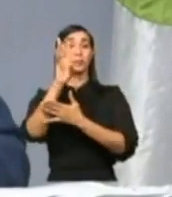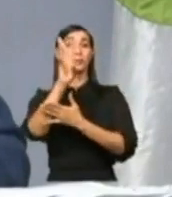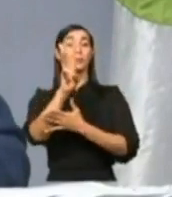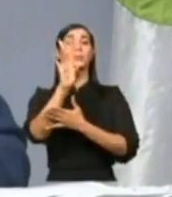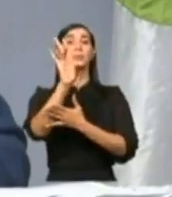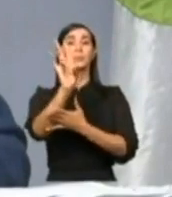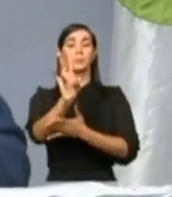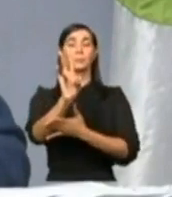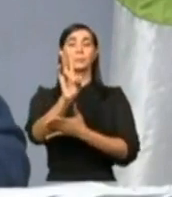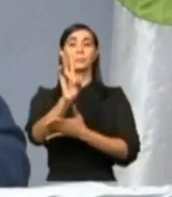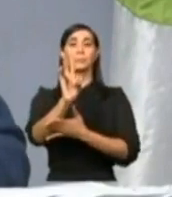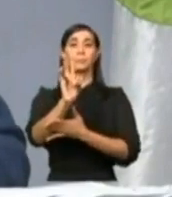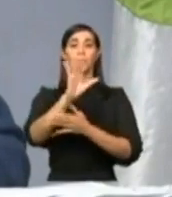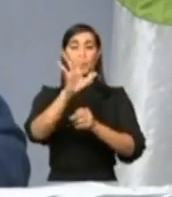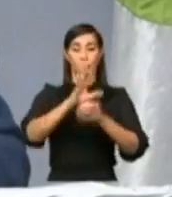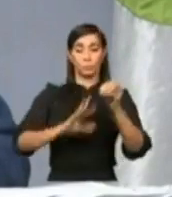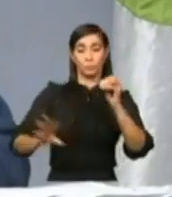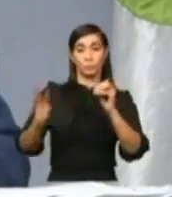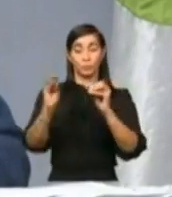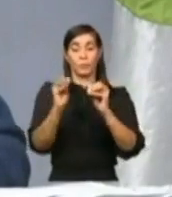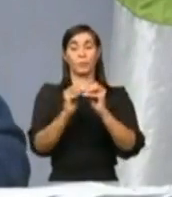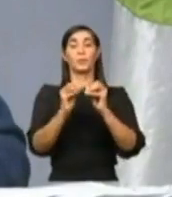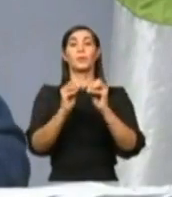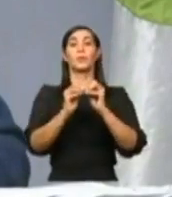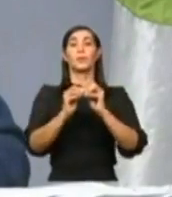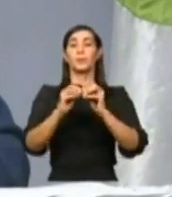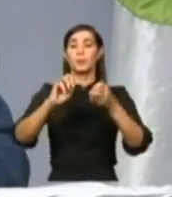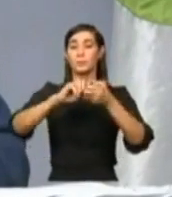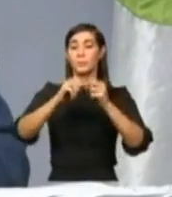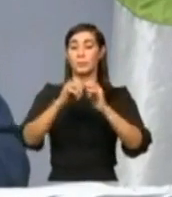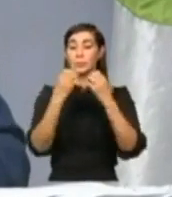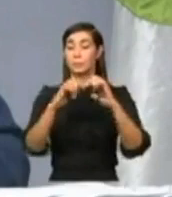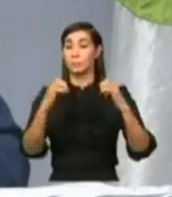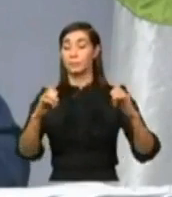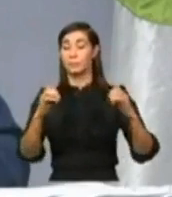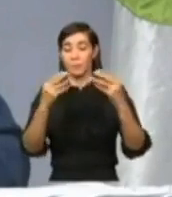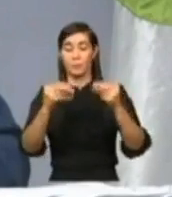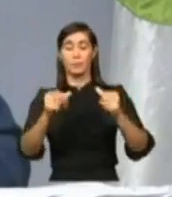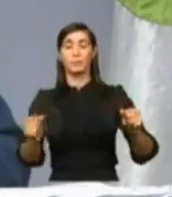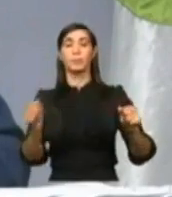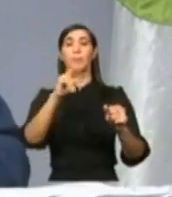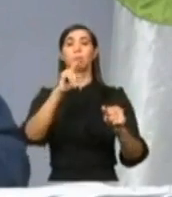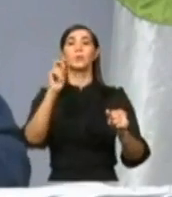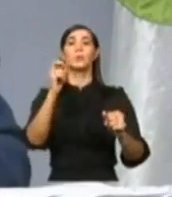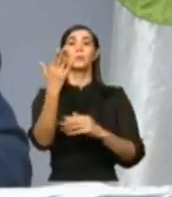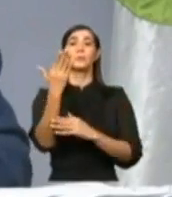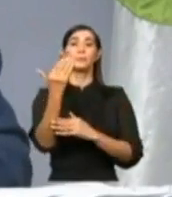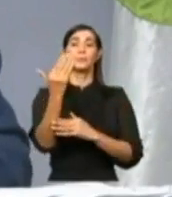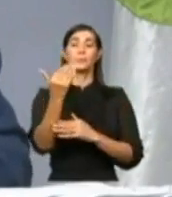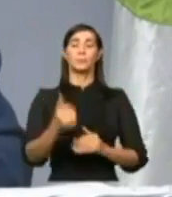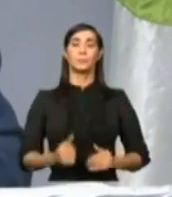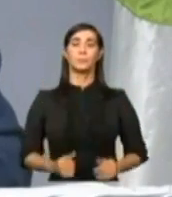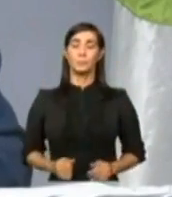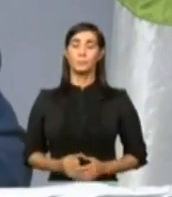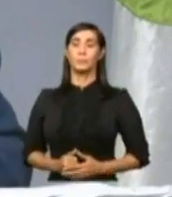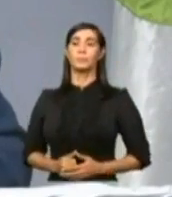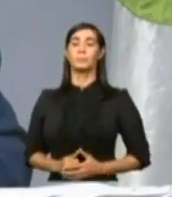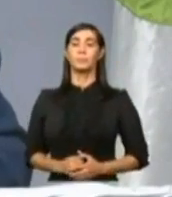4.367, con un total de casos resueltos de emergencia de 215.